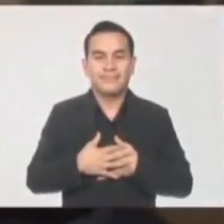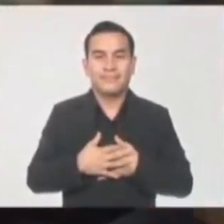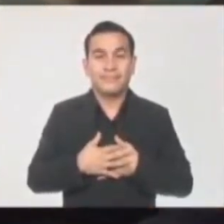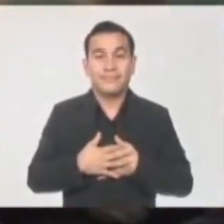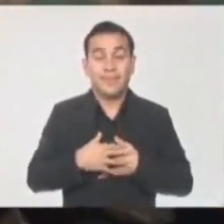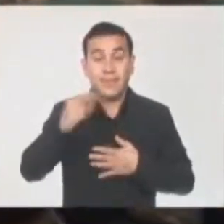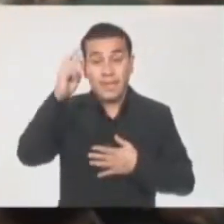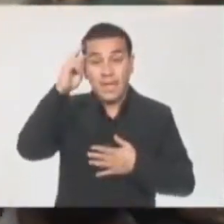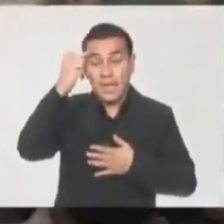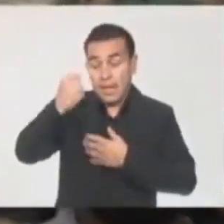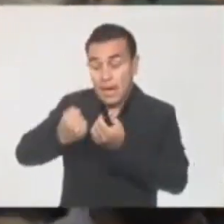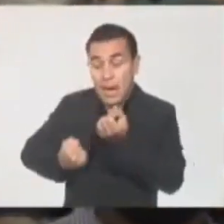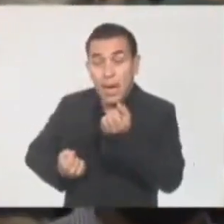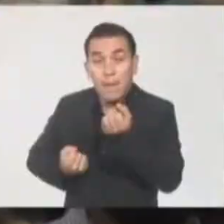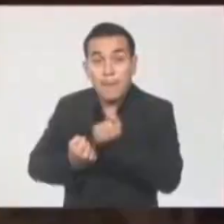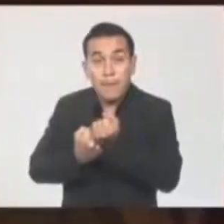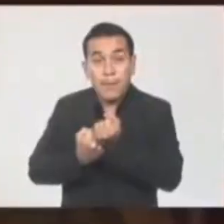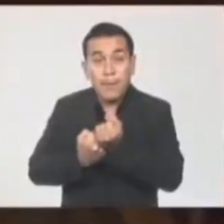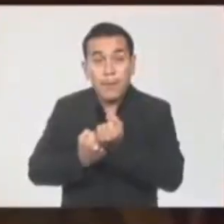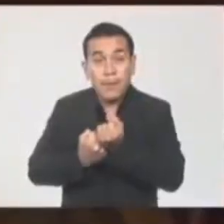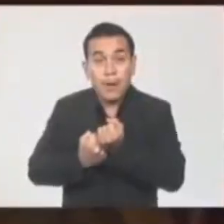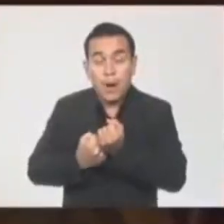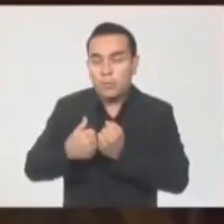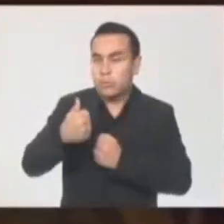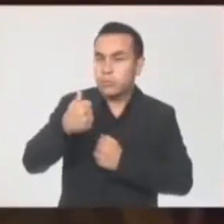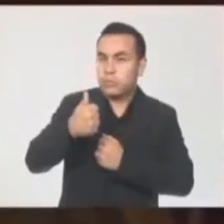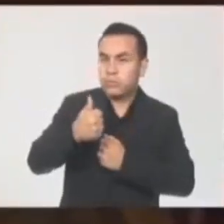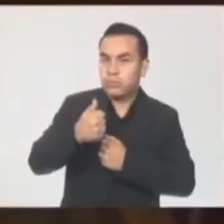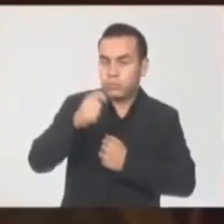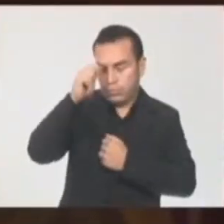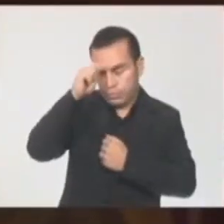Un apoyo así no tiene precedentes.